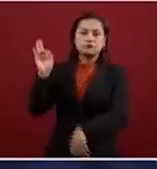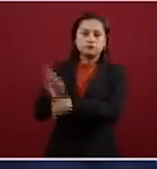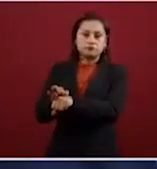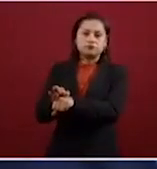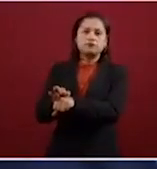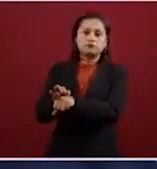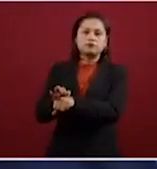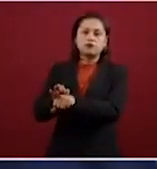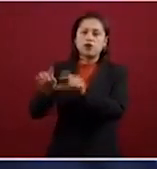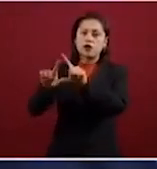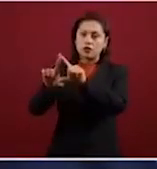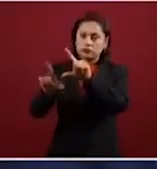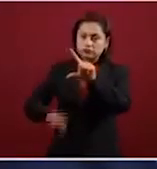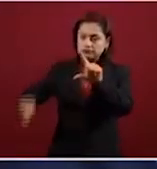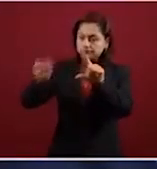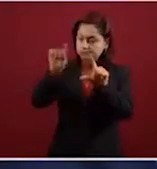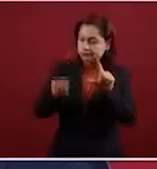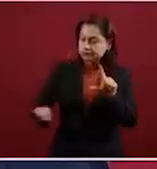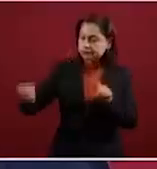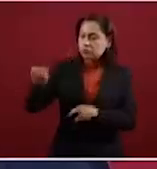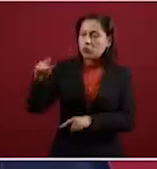todo el Golfo, toda esa región,